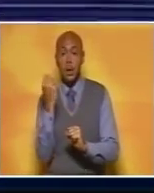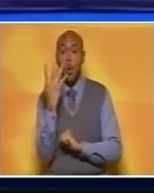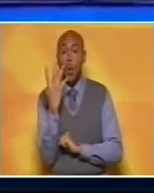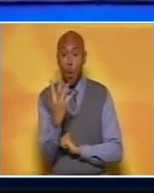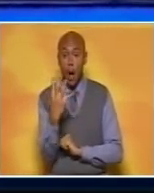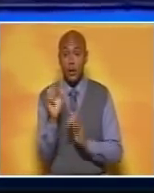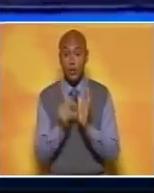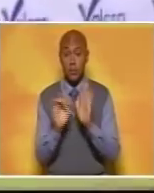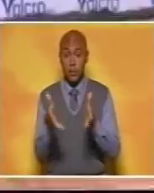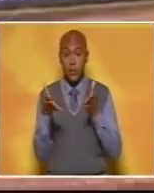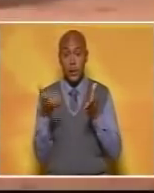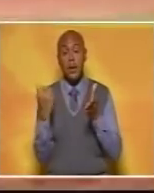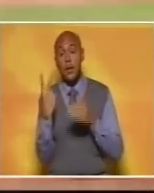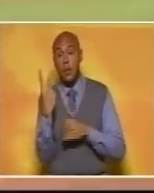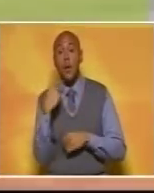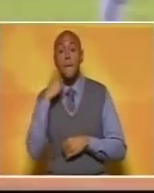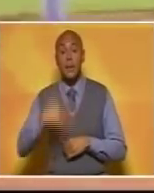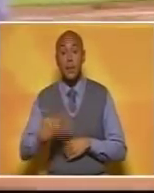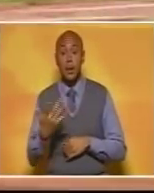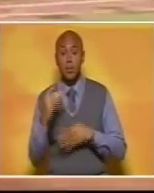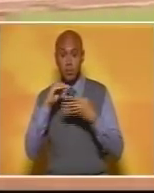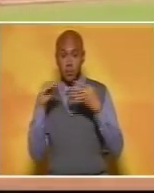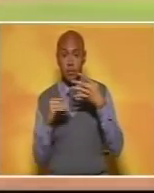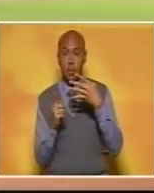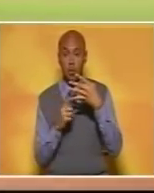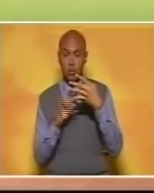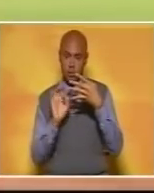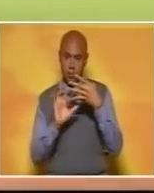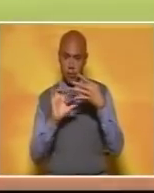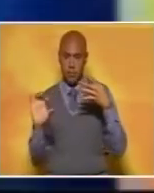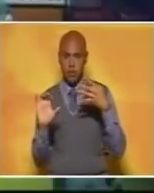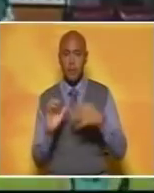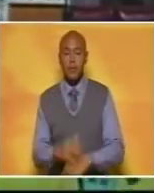2 perdidos, están en el 4º lugar.